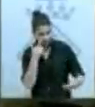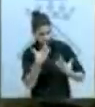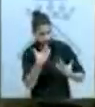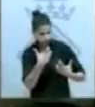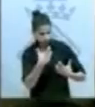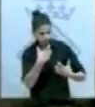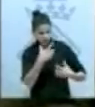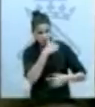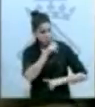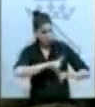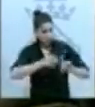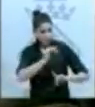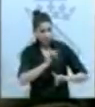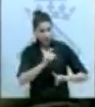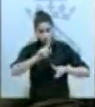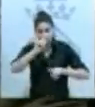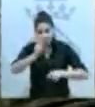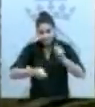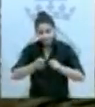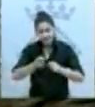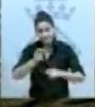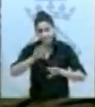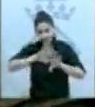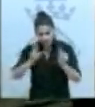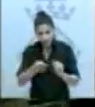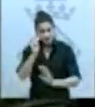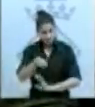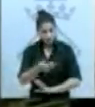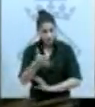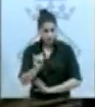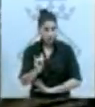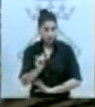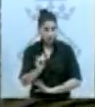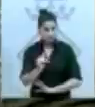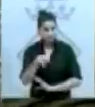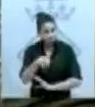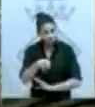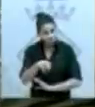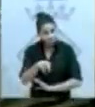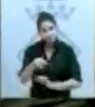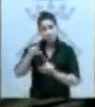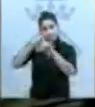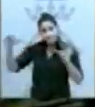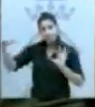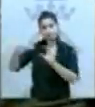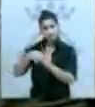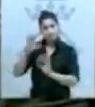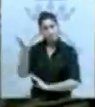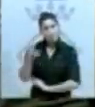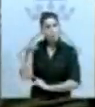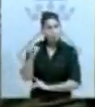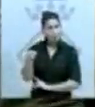acredita muchos hechos. Hoy tenemos sentencias ya que implican de una manera directa a la empresa Emaya. Este ha sido el